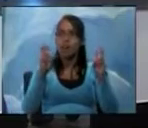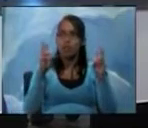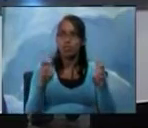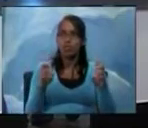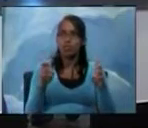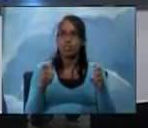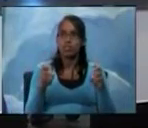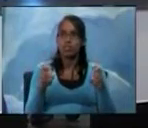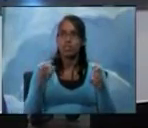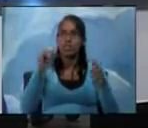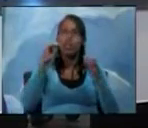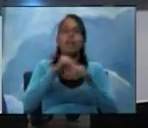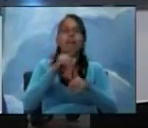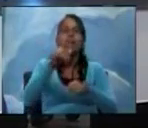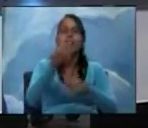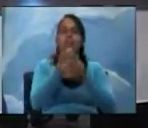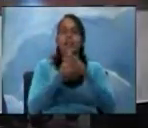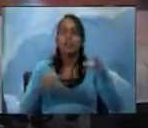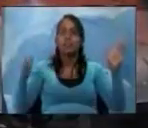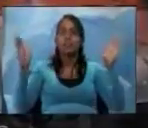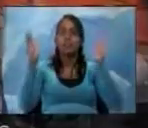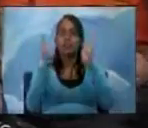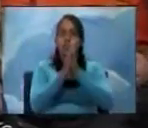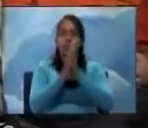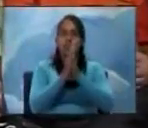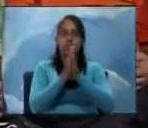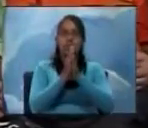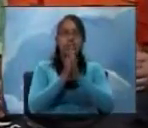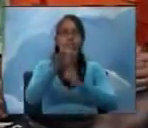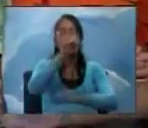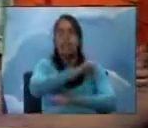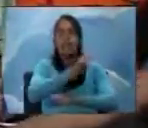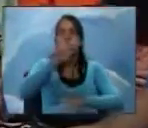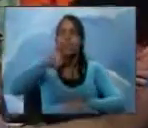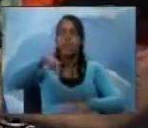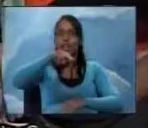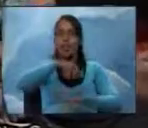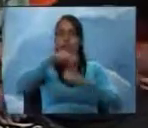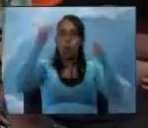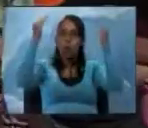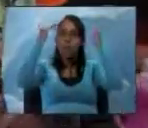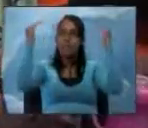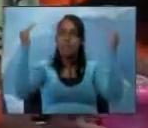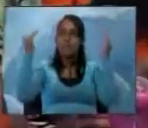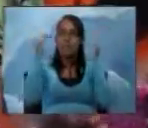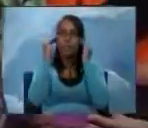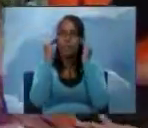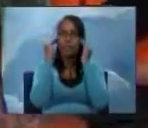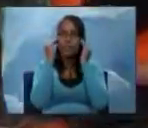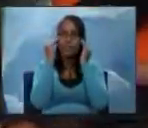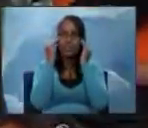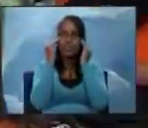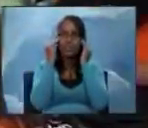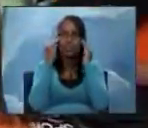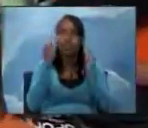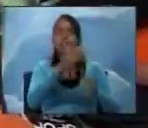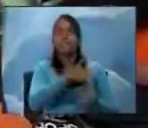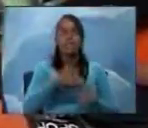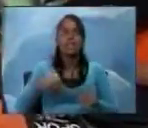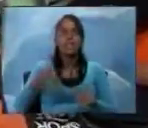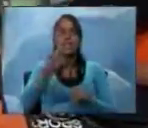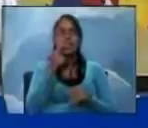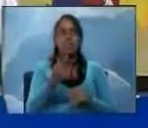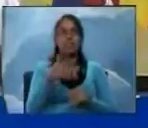Renovaos. En el espíritu. En el espíritu. De vuestra mente. De vuestra mente. Quiere decir que